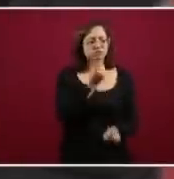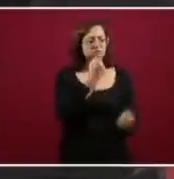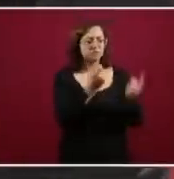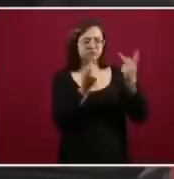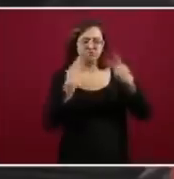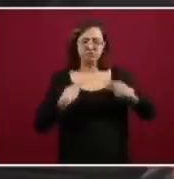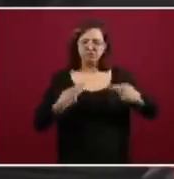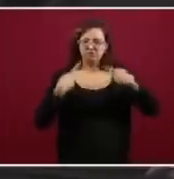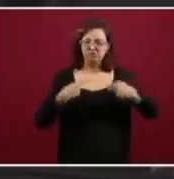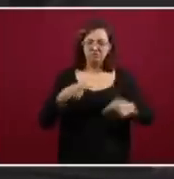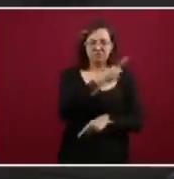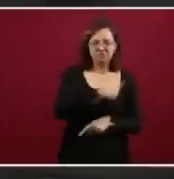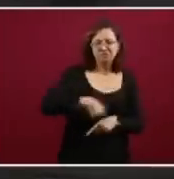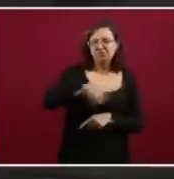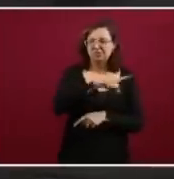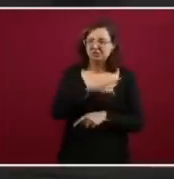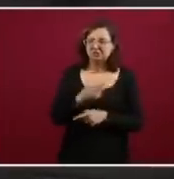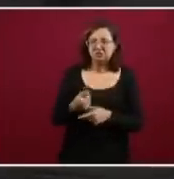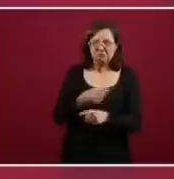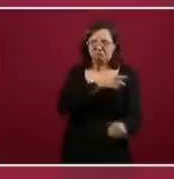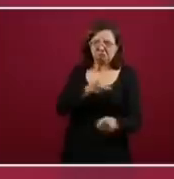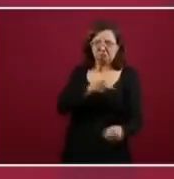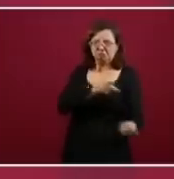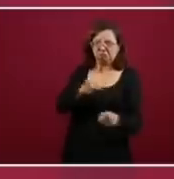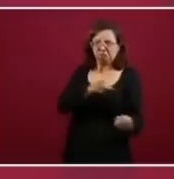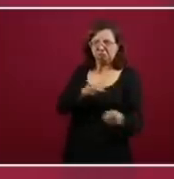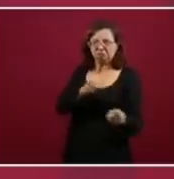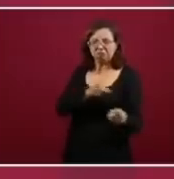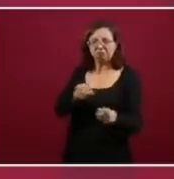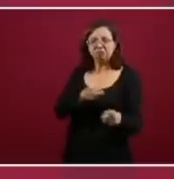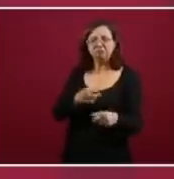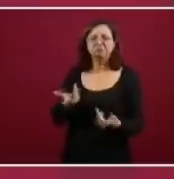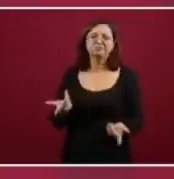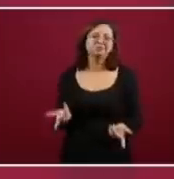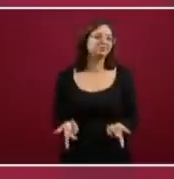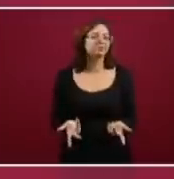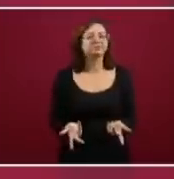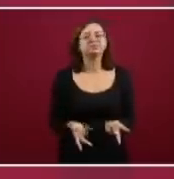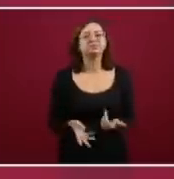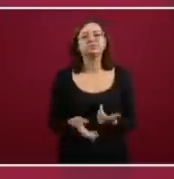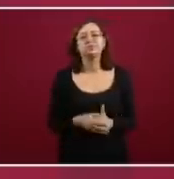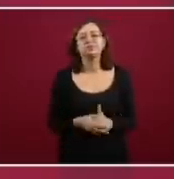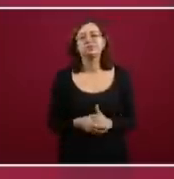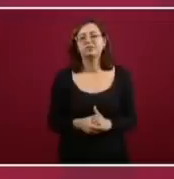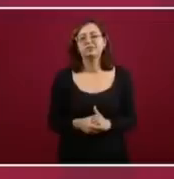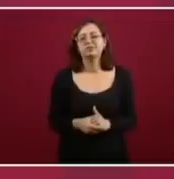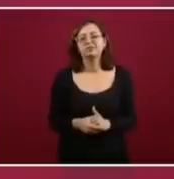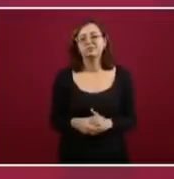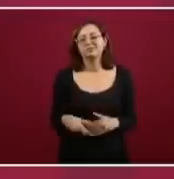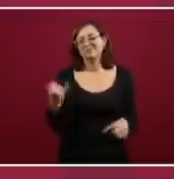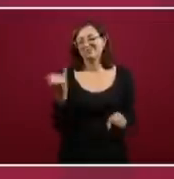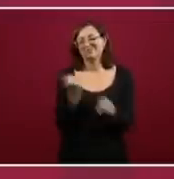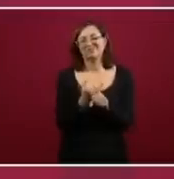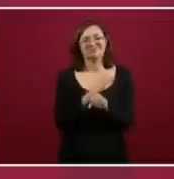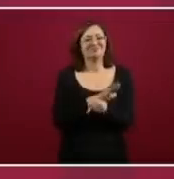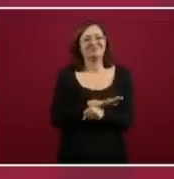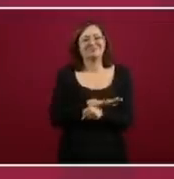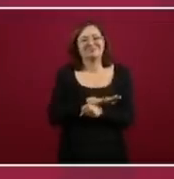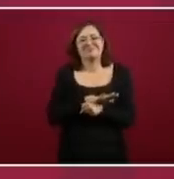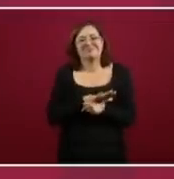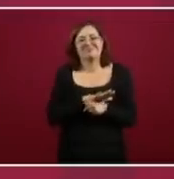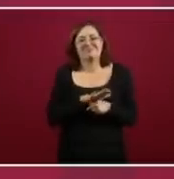no es posible no es una casualidad de que llegué